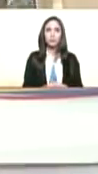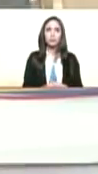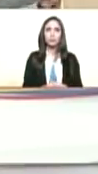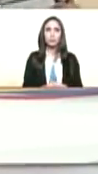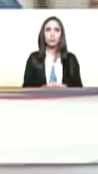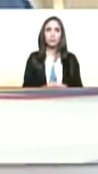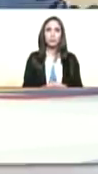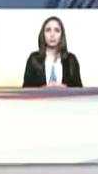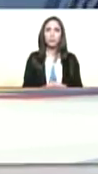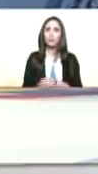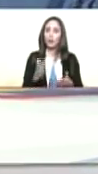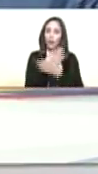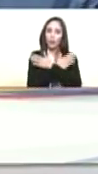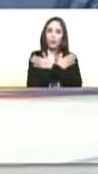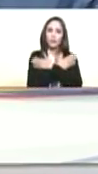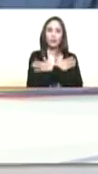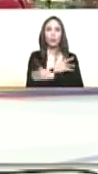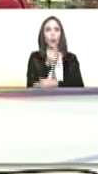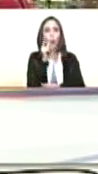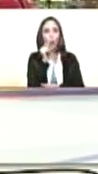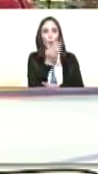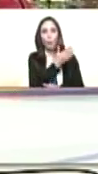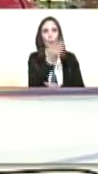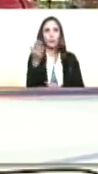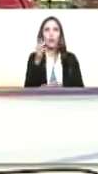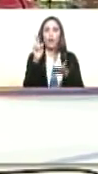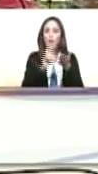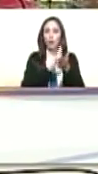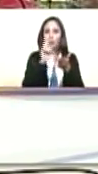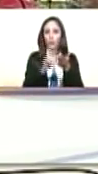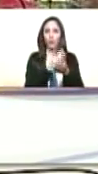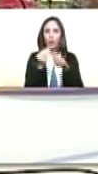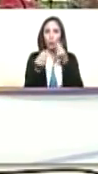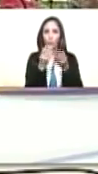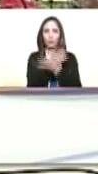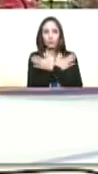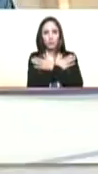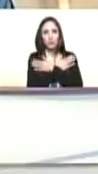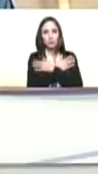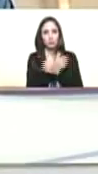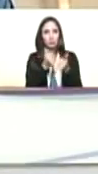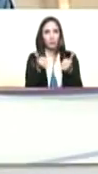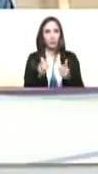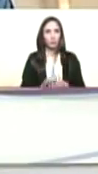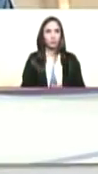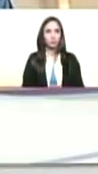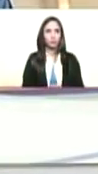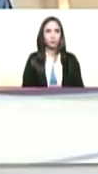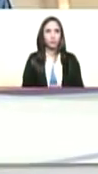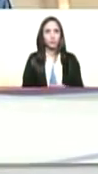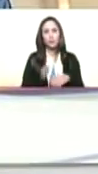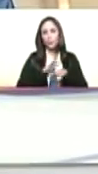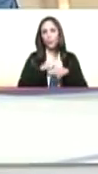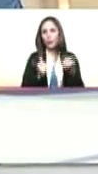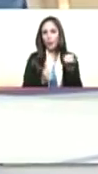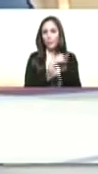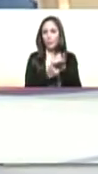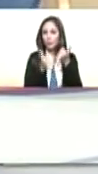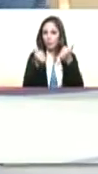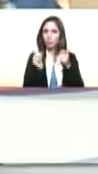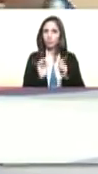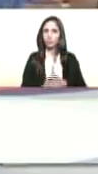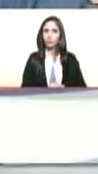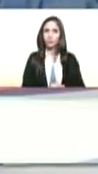Bueno, te felicito, Freddy, por la revista de los CLAT. Porque fíjense, es el punto de apoyo, la revista es el punto de apoyo